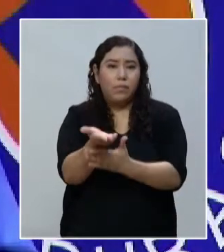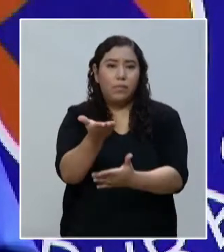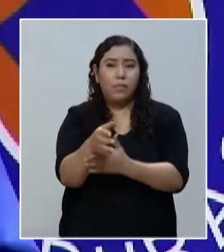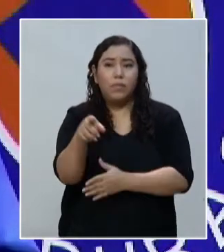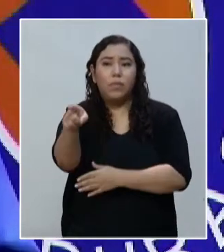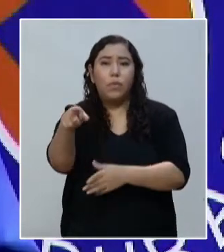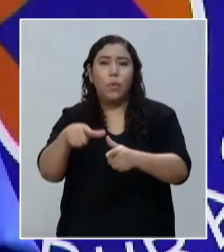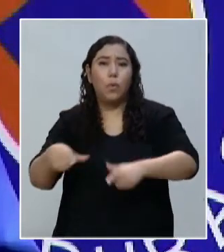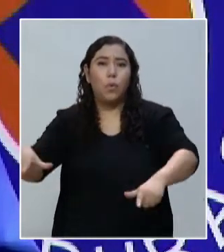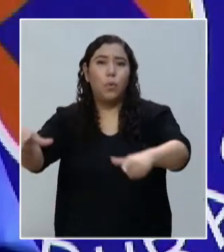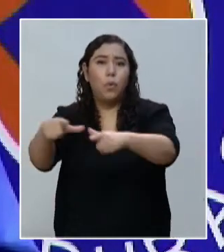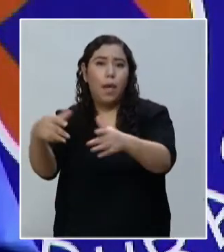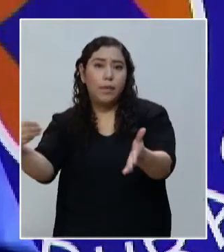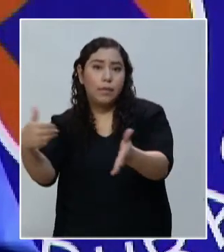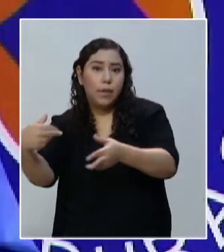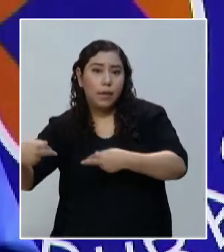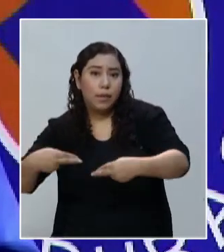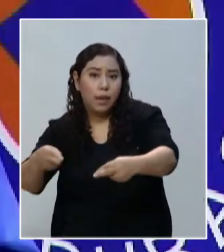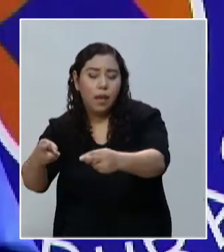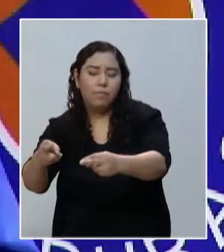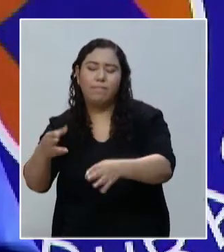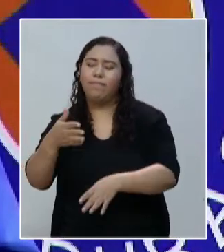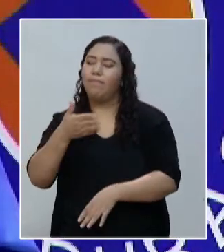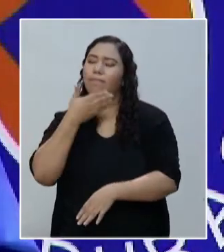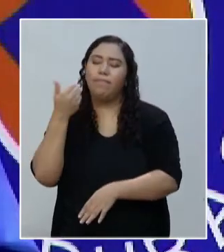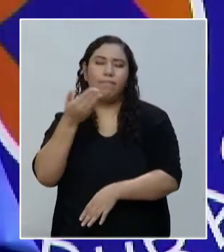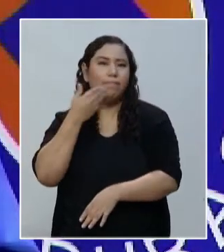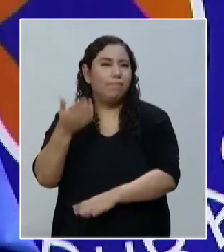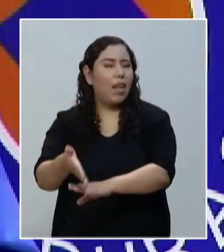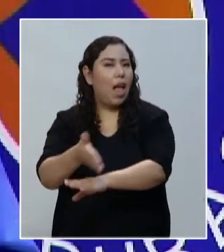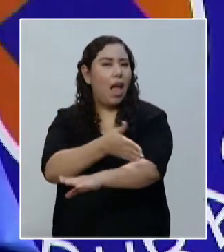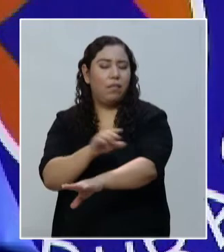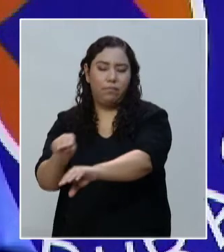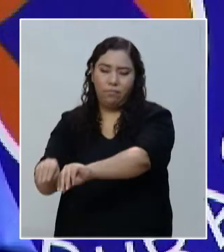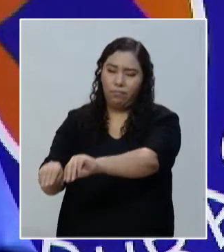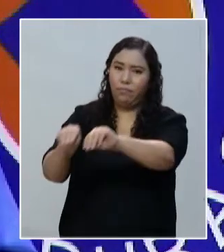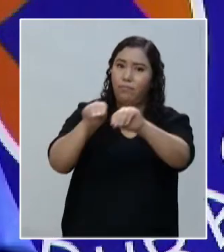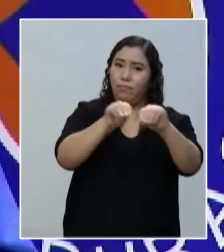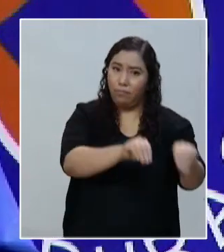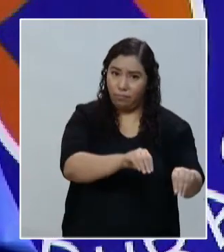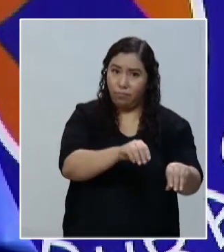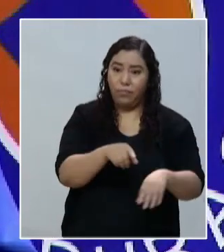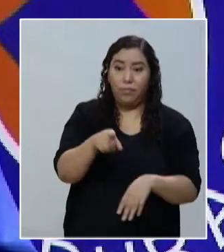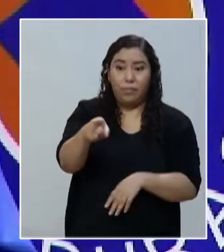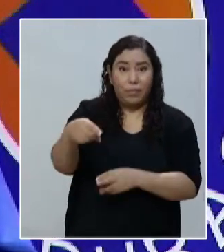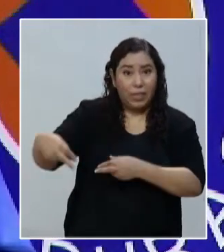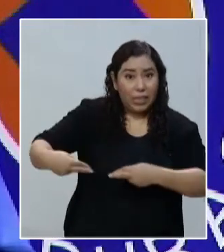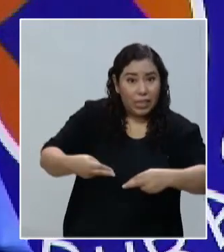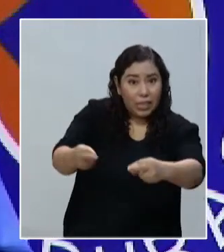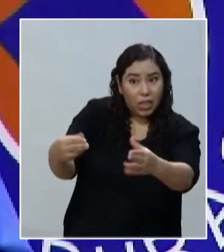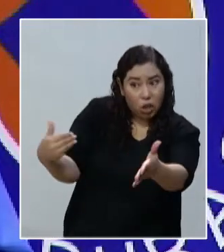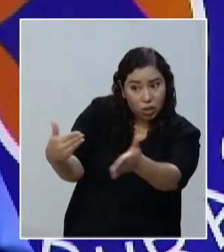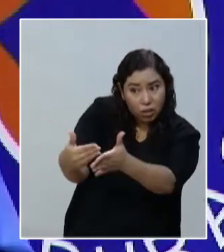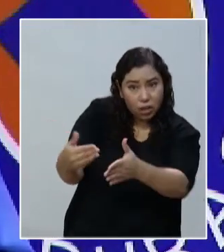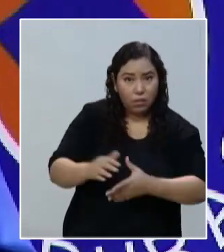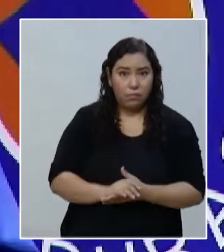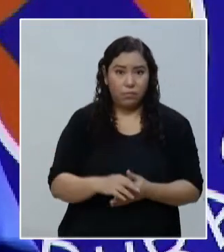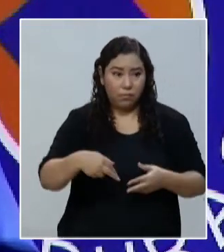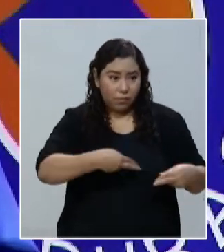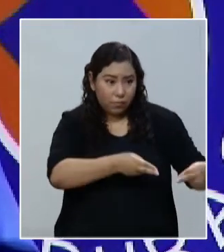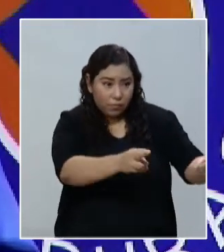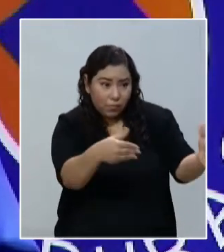alto riesgo, aquellas zonas que están en las orillas del río Chamelecón, en las orillas del río